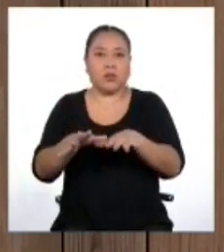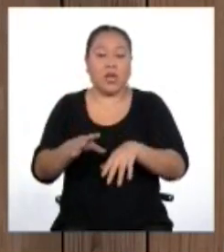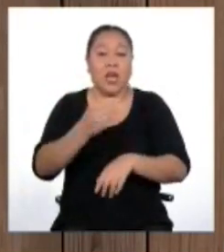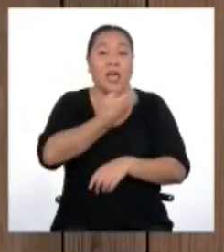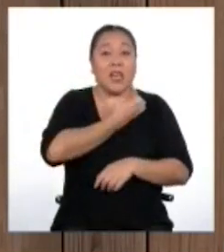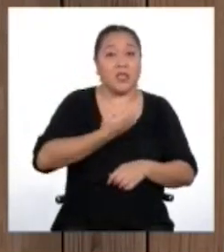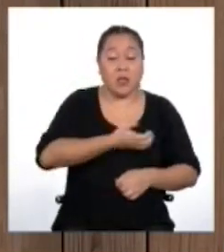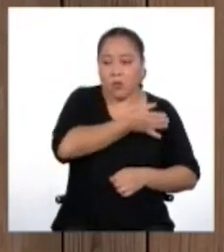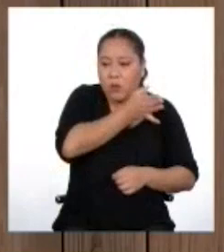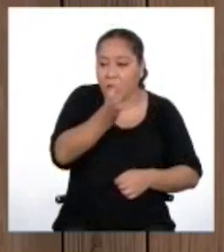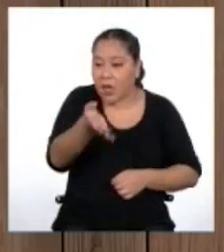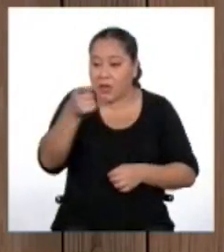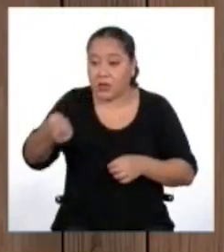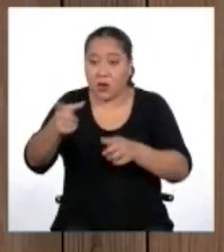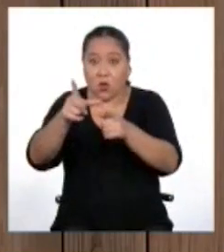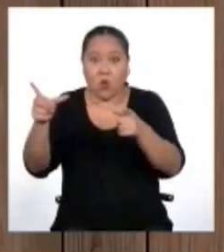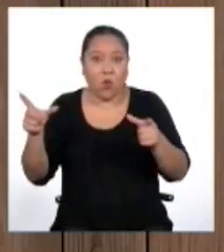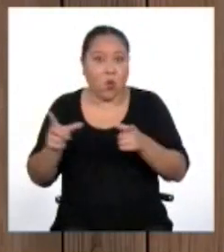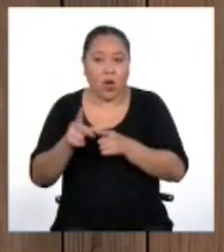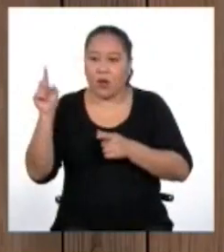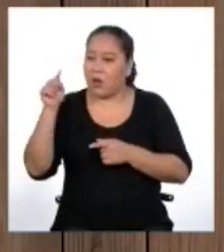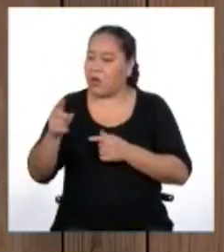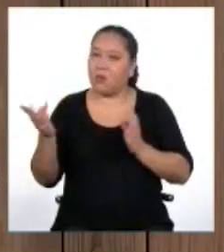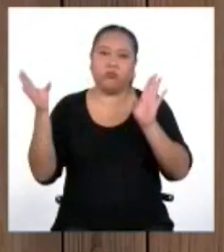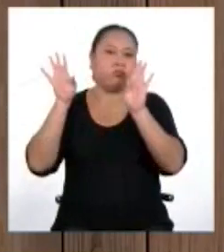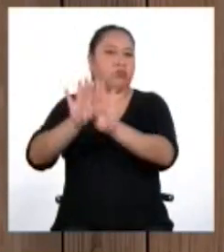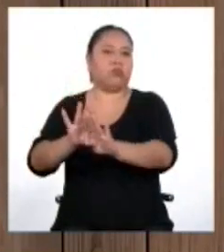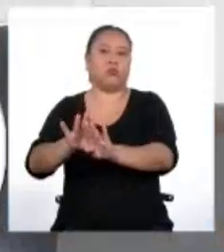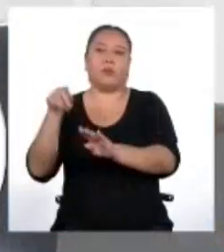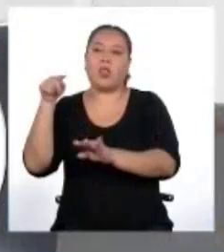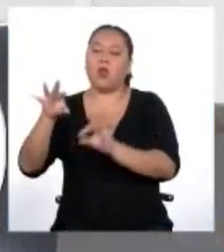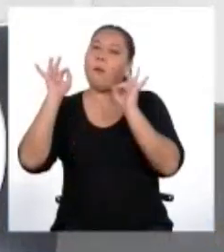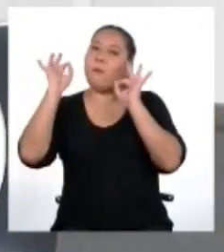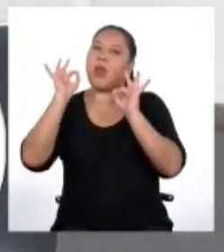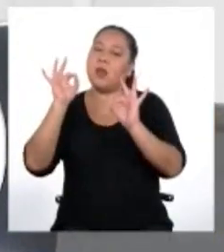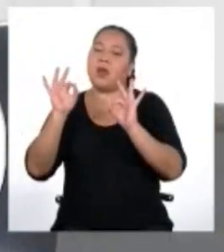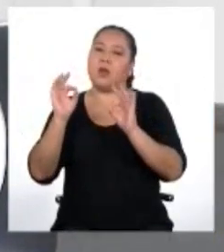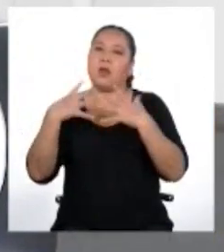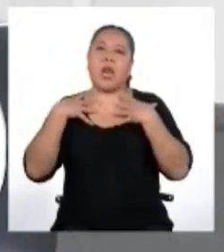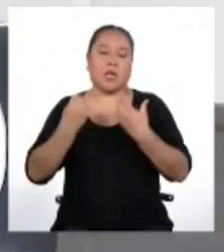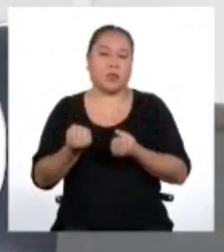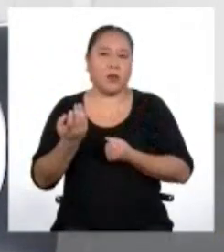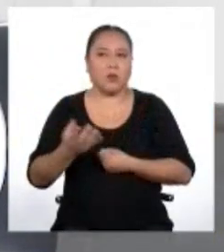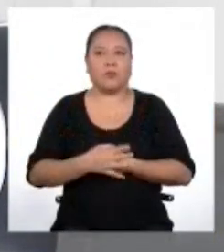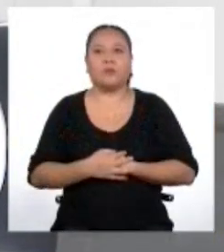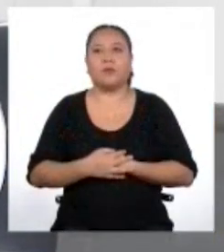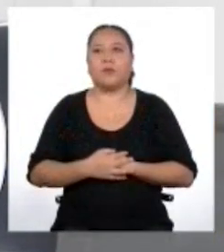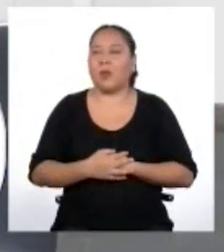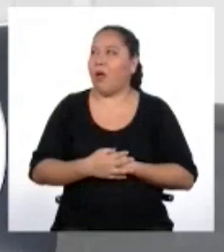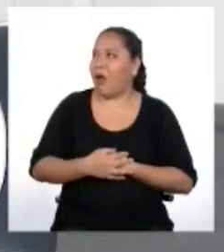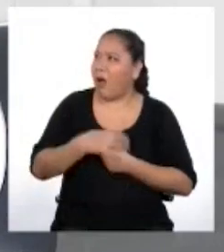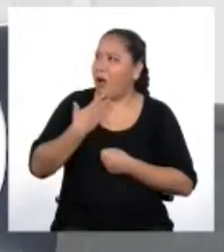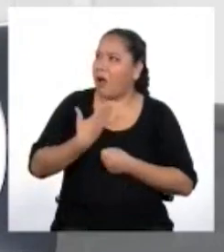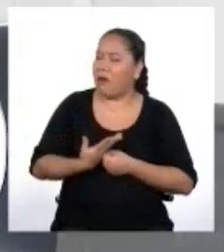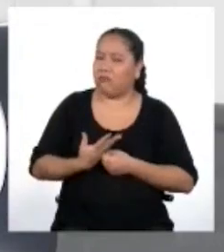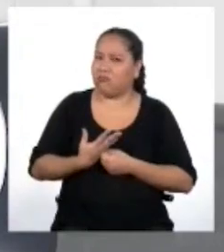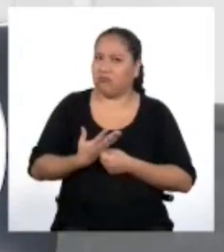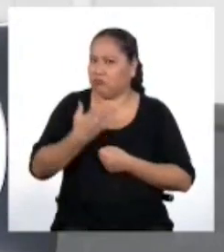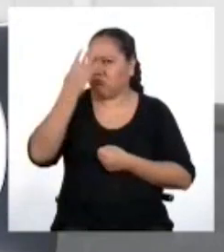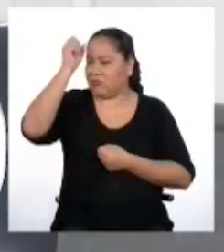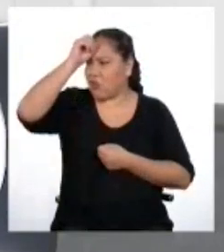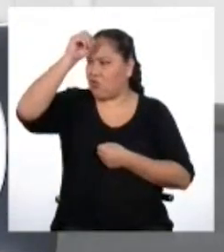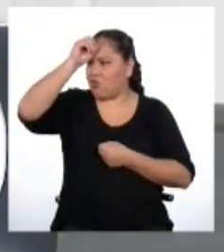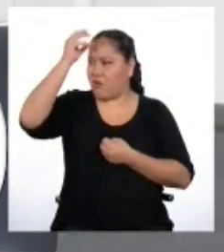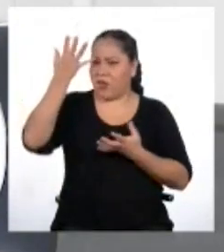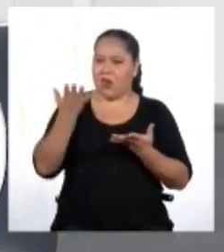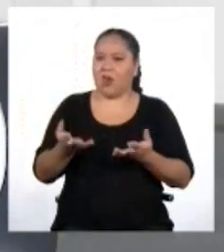que estos locales no pongan en riesgo nuestra salud. ¡Ah, de verdad que no sabía que cumplían estos roles